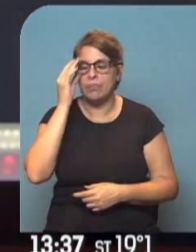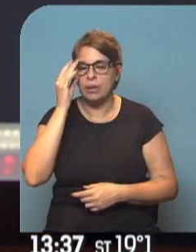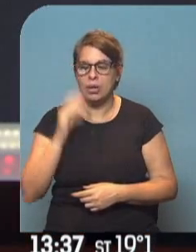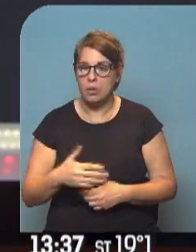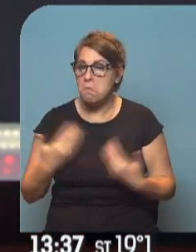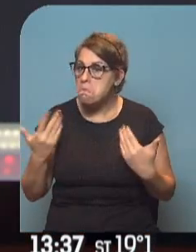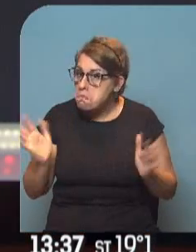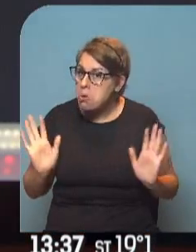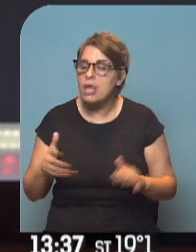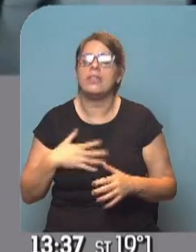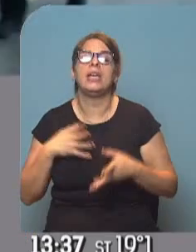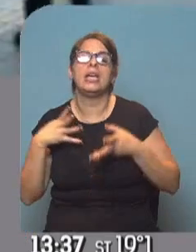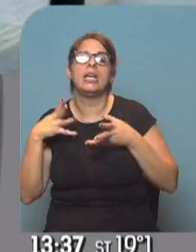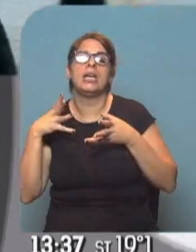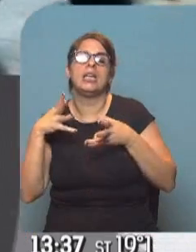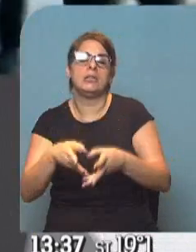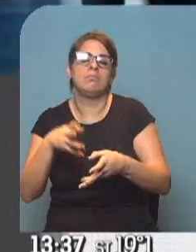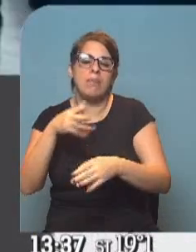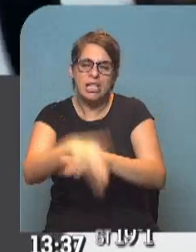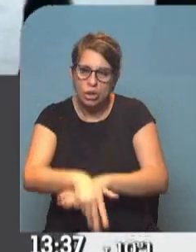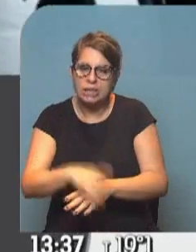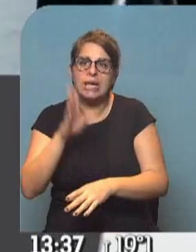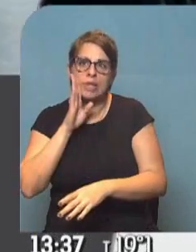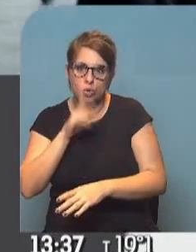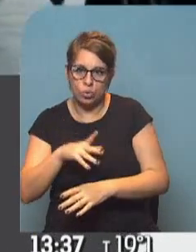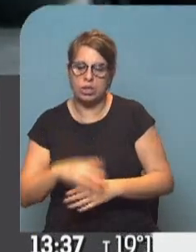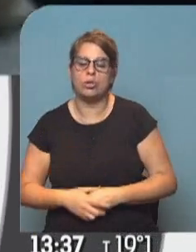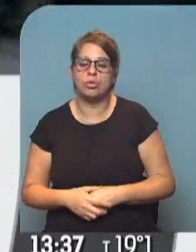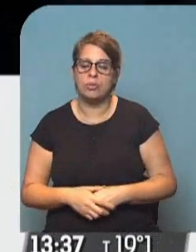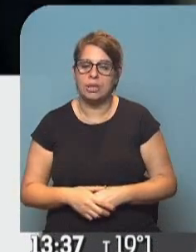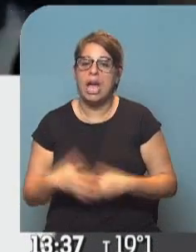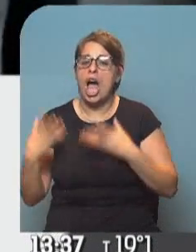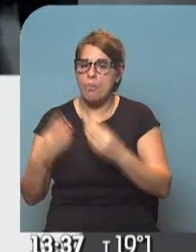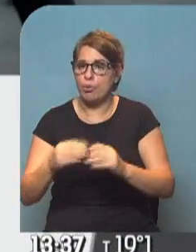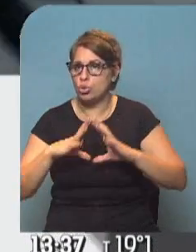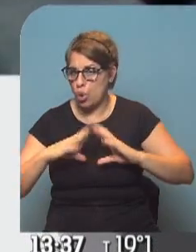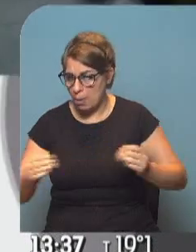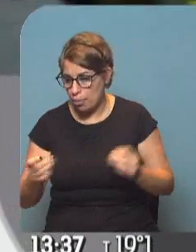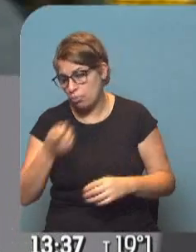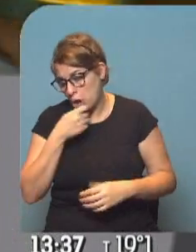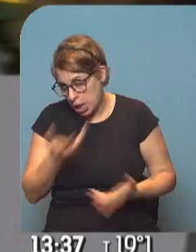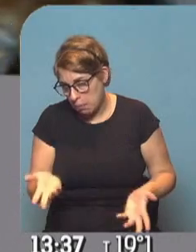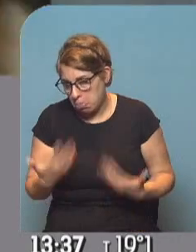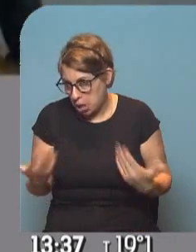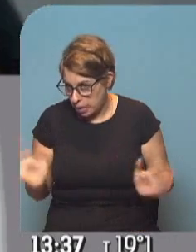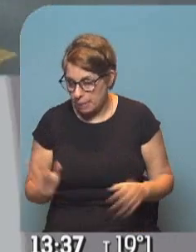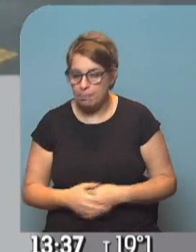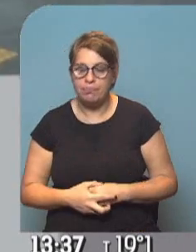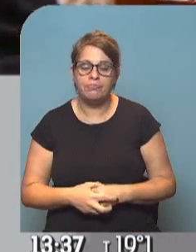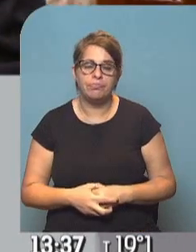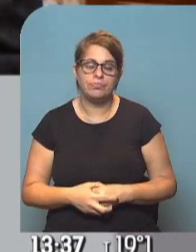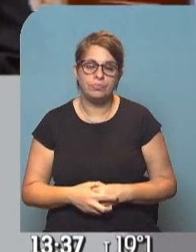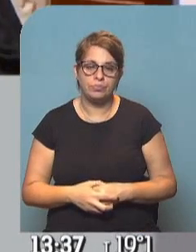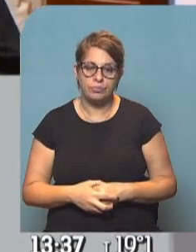o hipotética invasión, en su caso de Estados Unidos, con el aval de Japón, supongámoslo, y bueno,